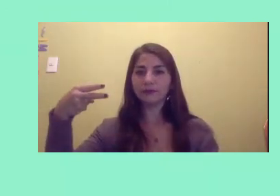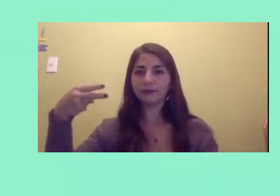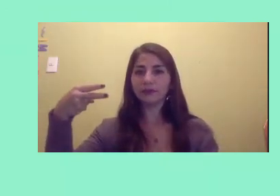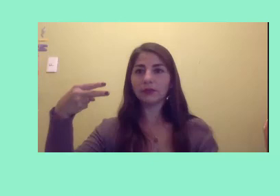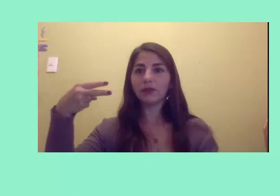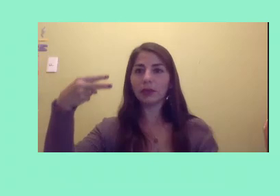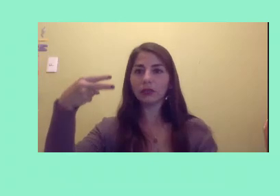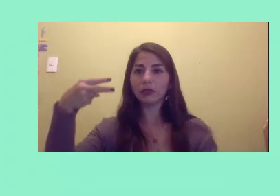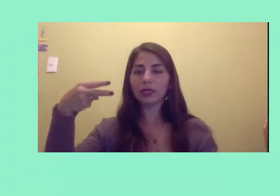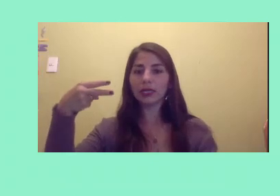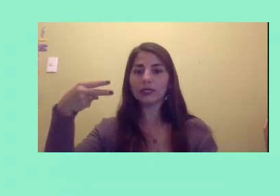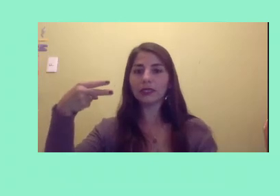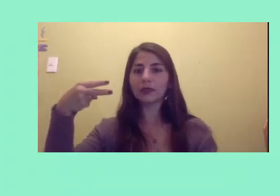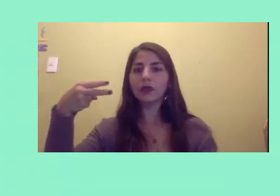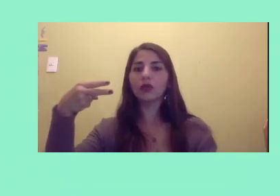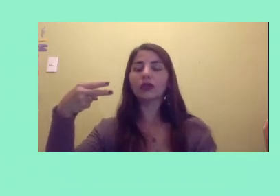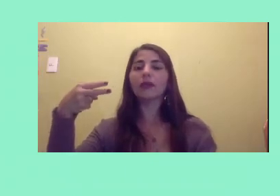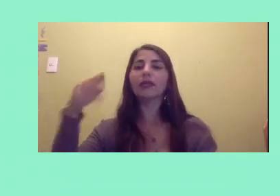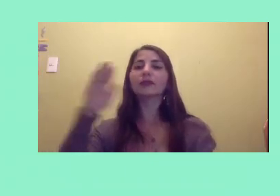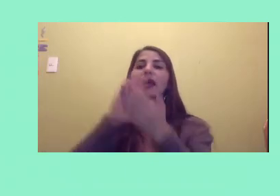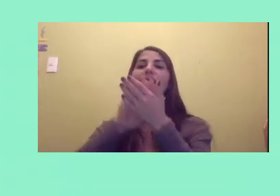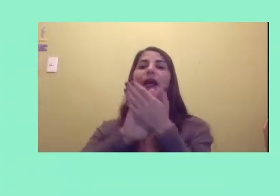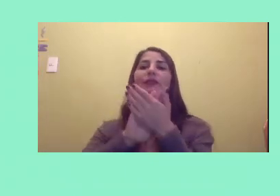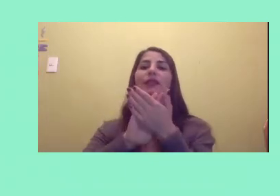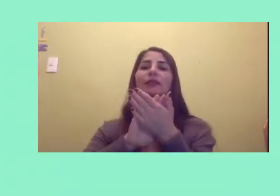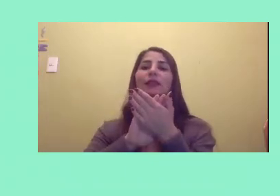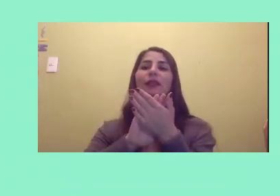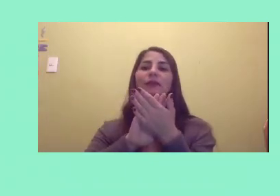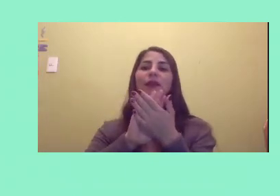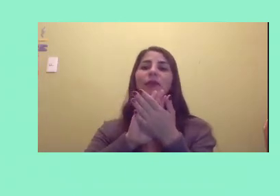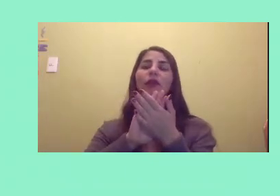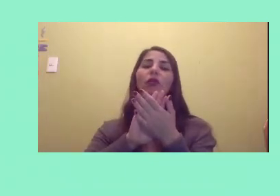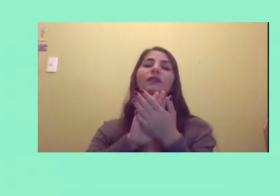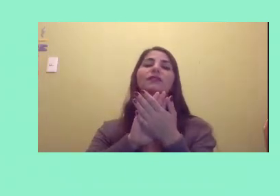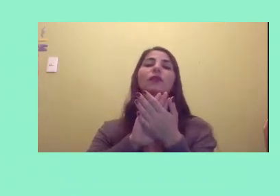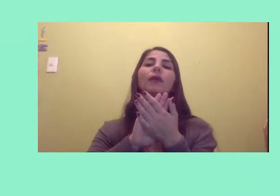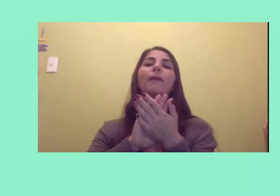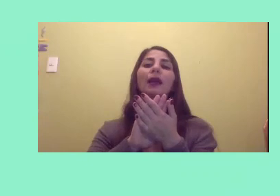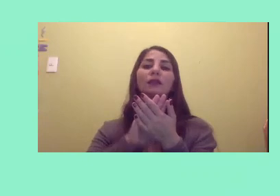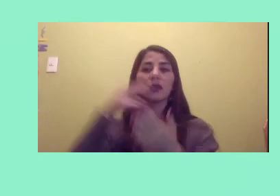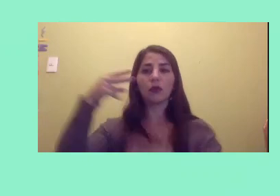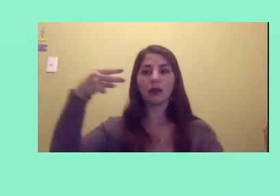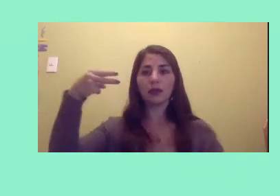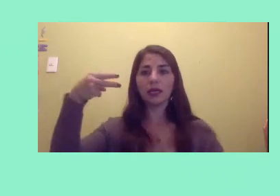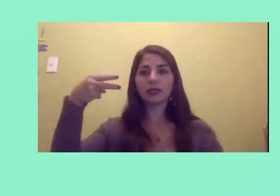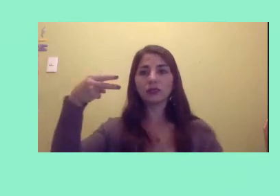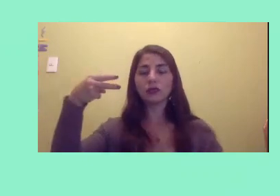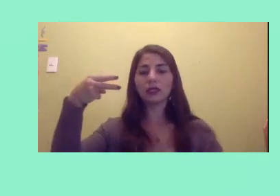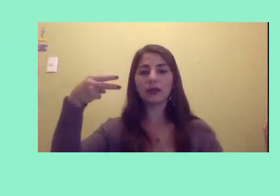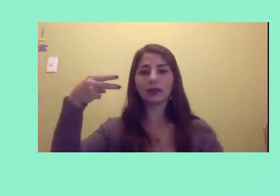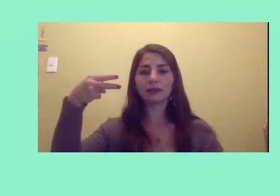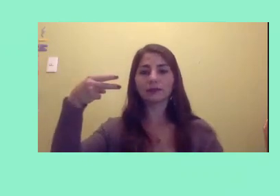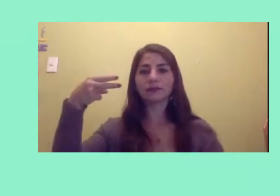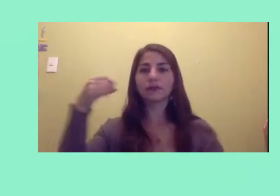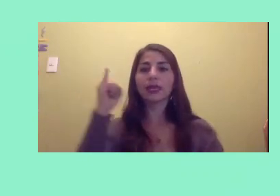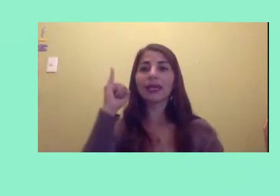ahí, sin movimiento, ahí la H. O también está la H así, pero esa forma es más antigua. Esta se